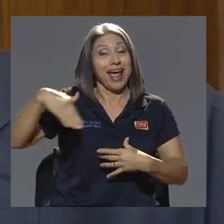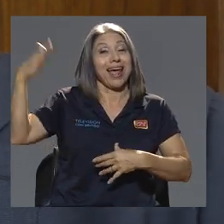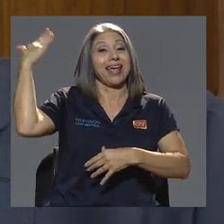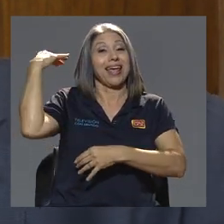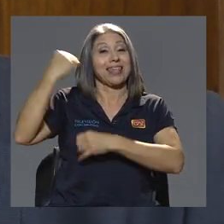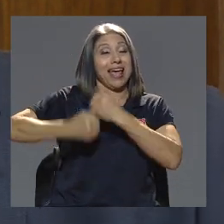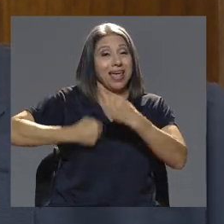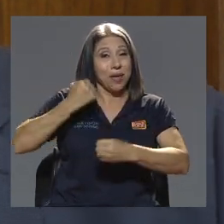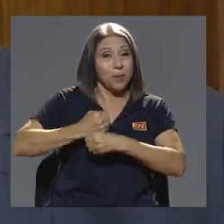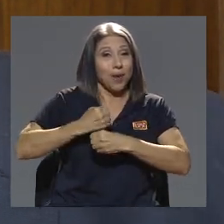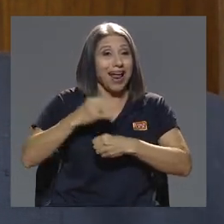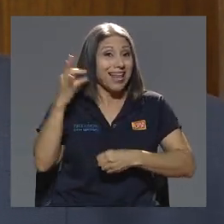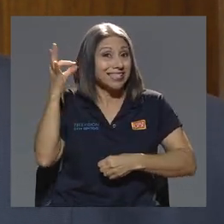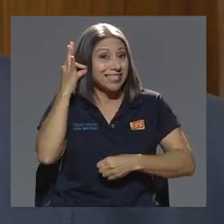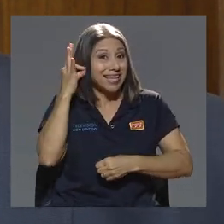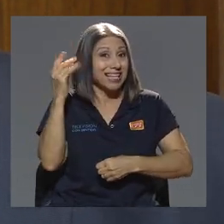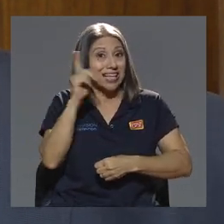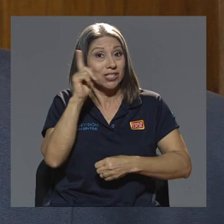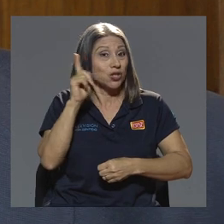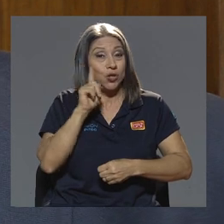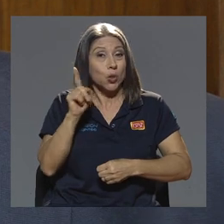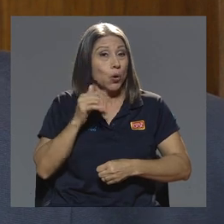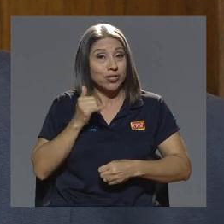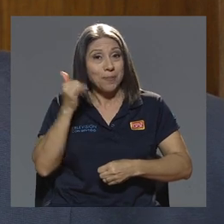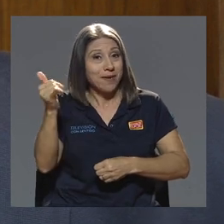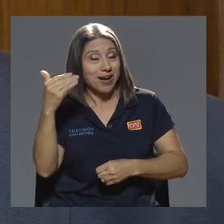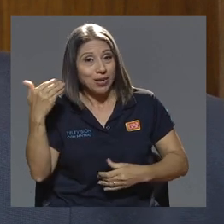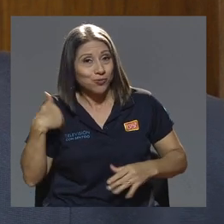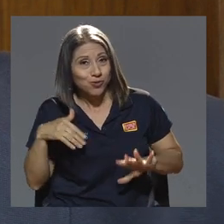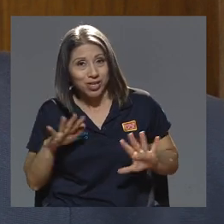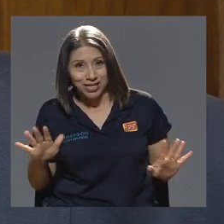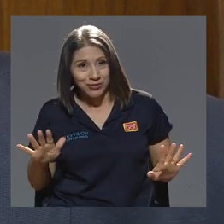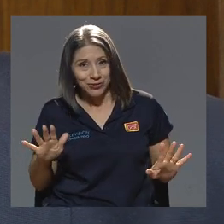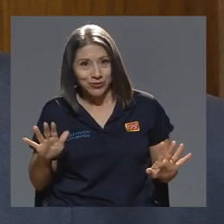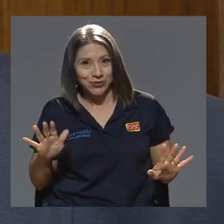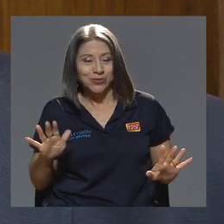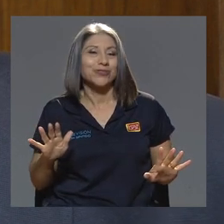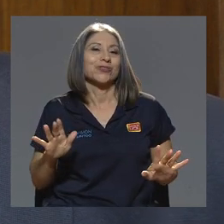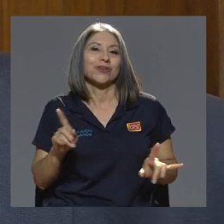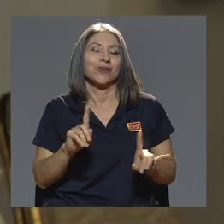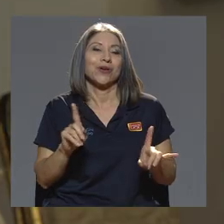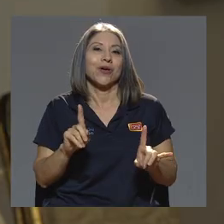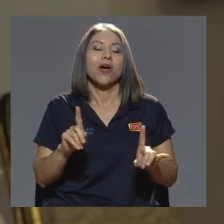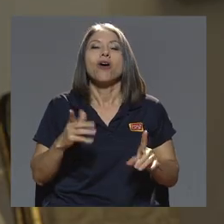Ya yo voy a creer que usted me cuente la historia. Ya voy por esa historia. Y